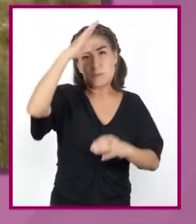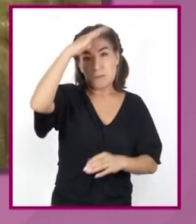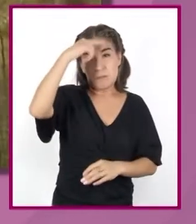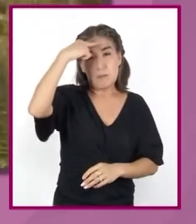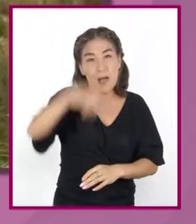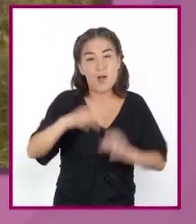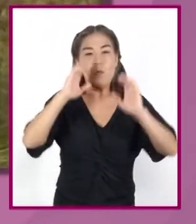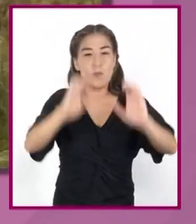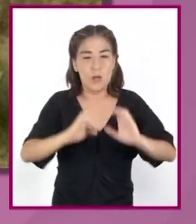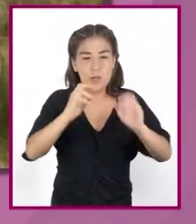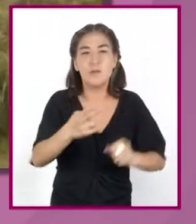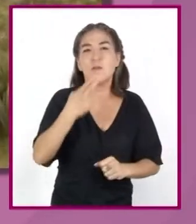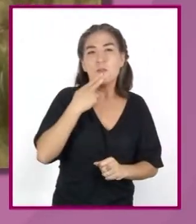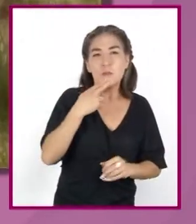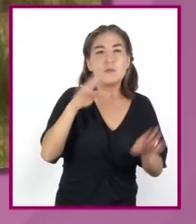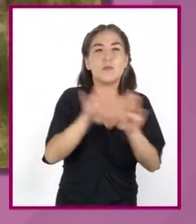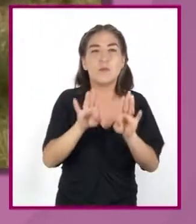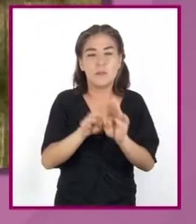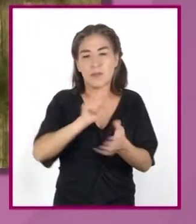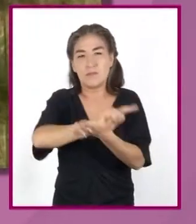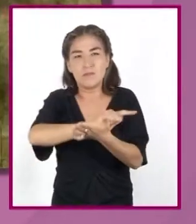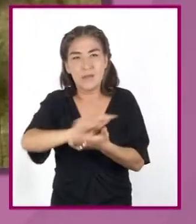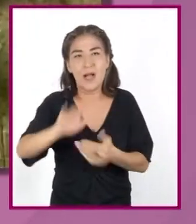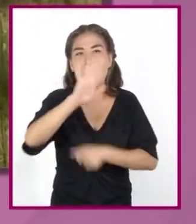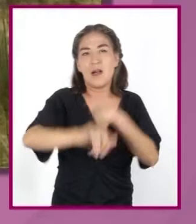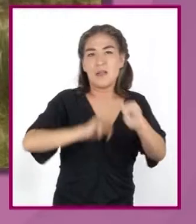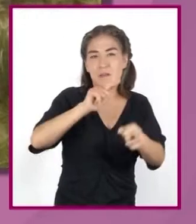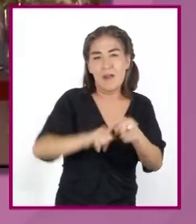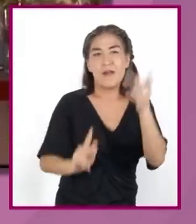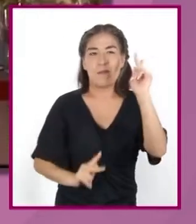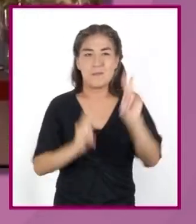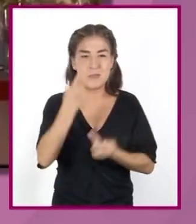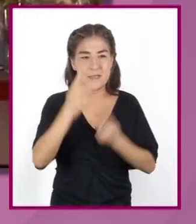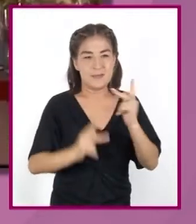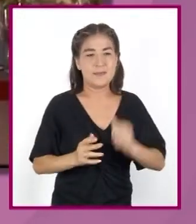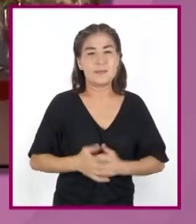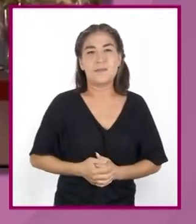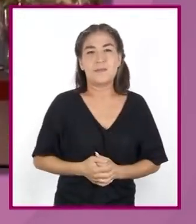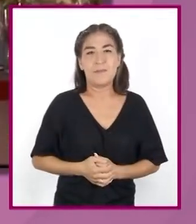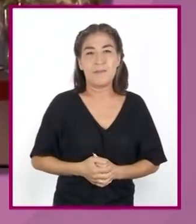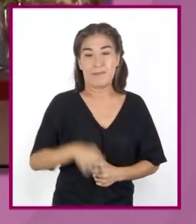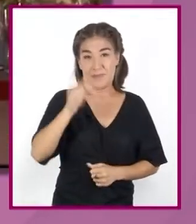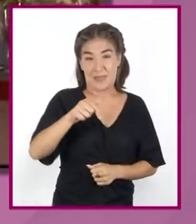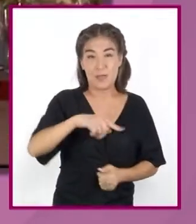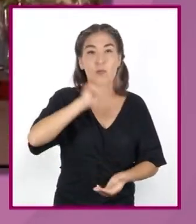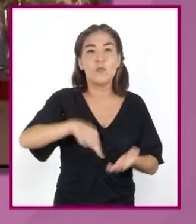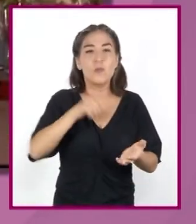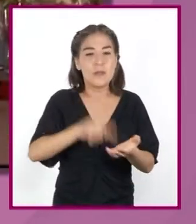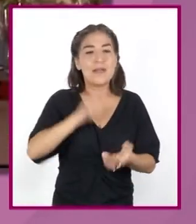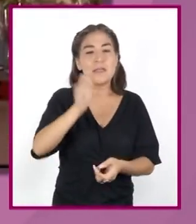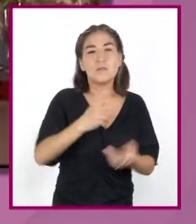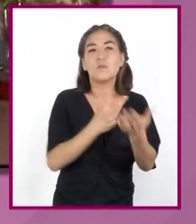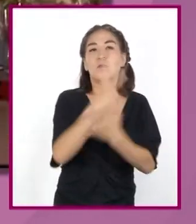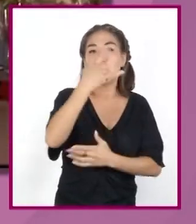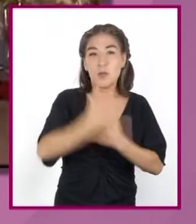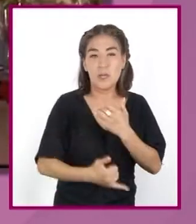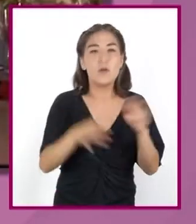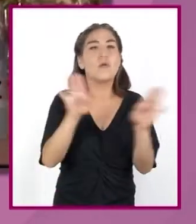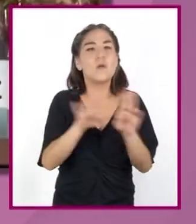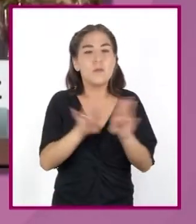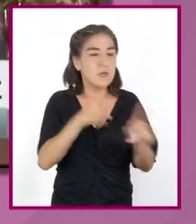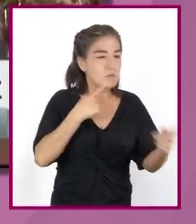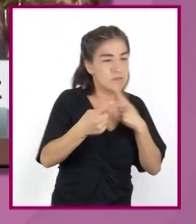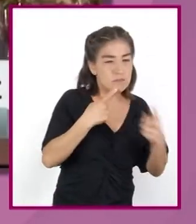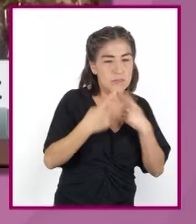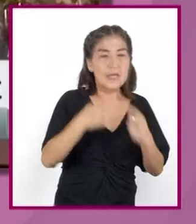conservación, uso y restauración de especies y ecosistemas. Aquí, por la Dirección de Evaluación de Proyectos, pasan todos los proyectos